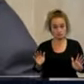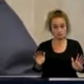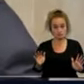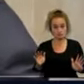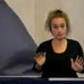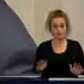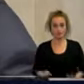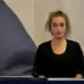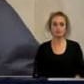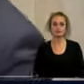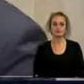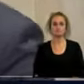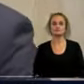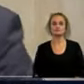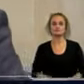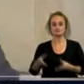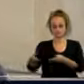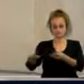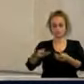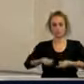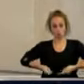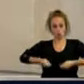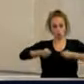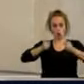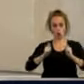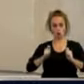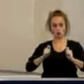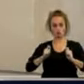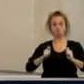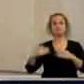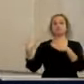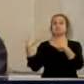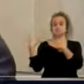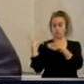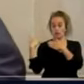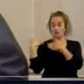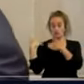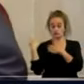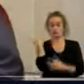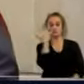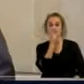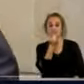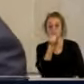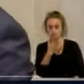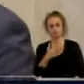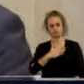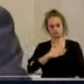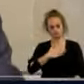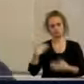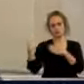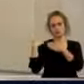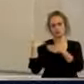yo de entregarme esa maravillosa y hermosa responsabilidad de estar al frente de planeación nacional